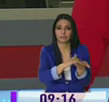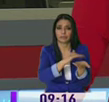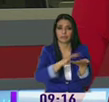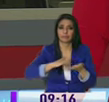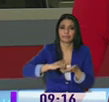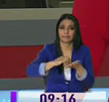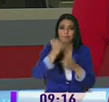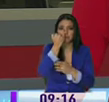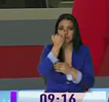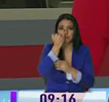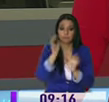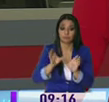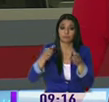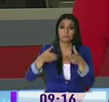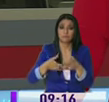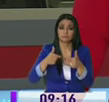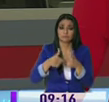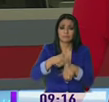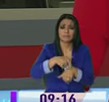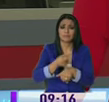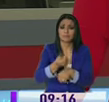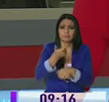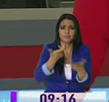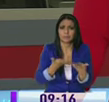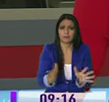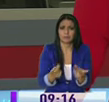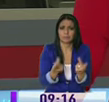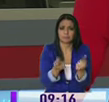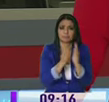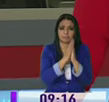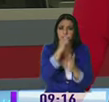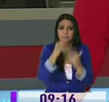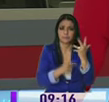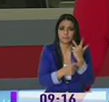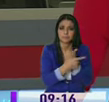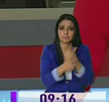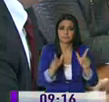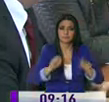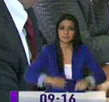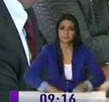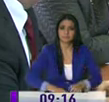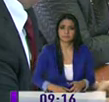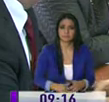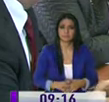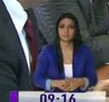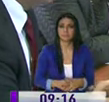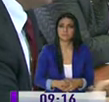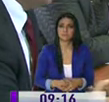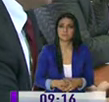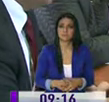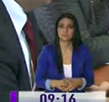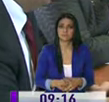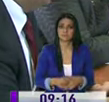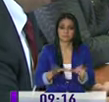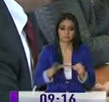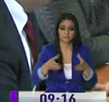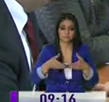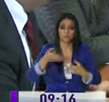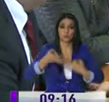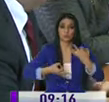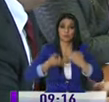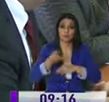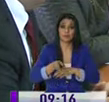comisión espera evacuar en el menor tiempo posible todos estos pedidos la comisión de justicia de la asamblea